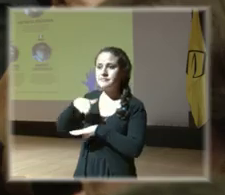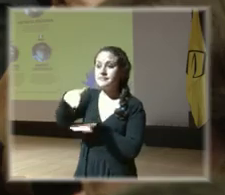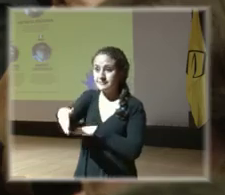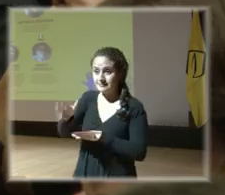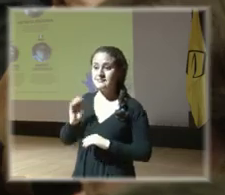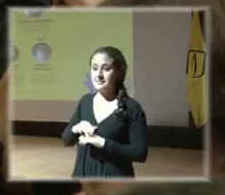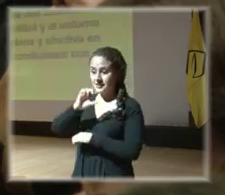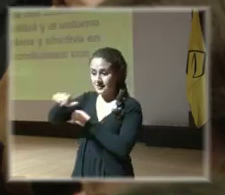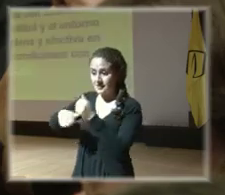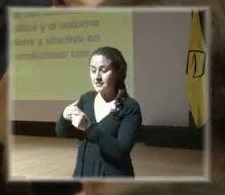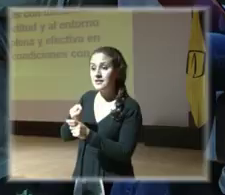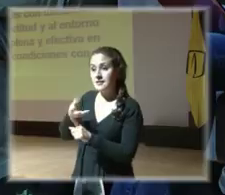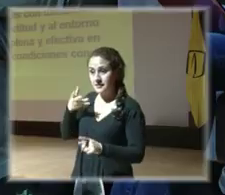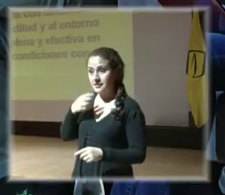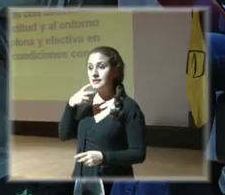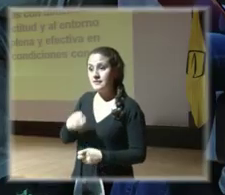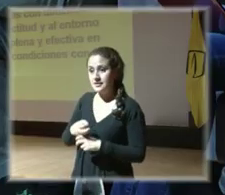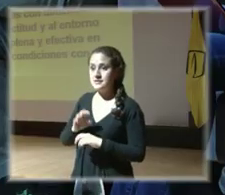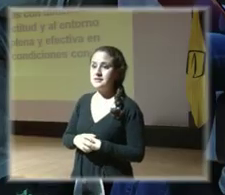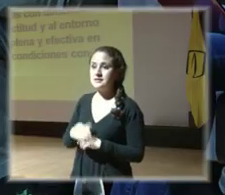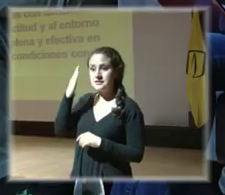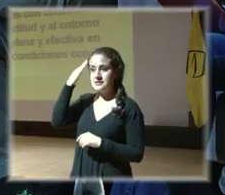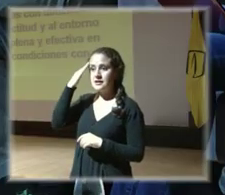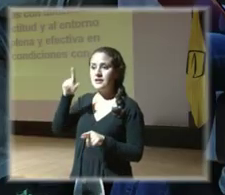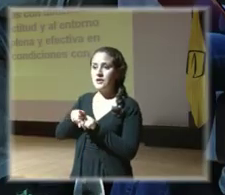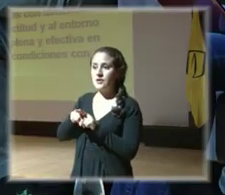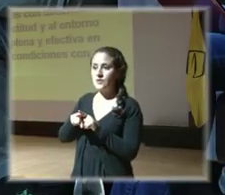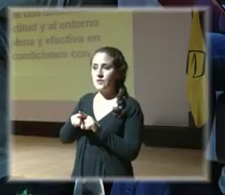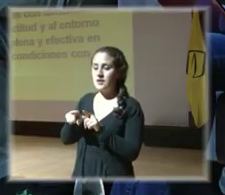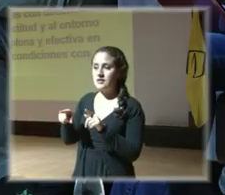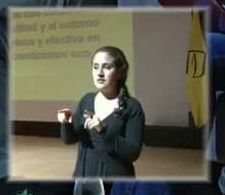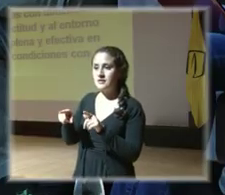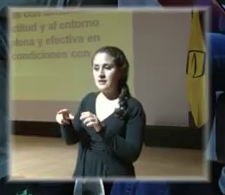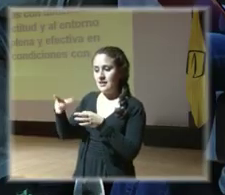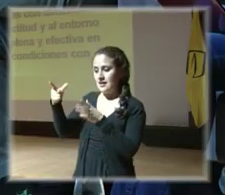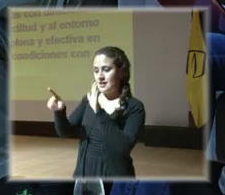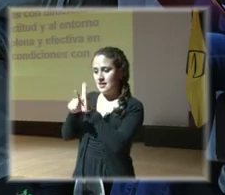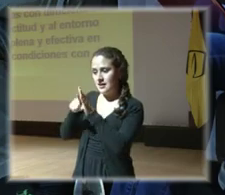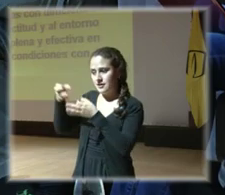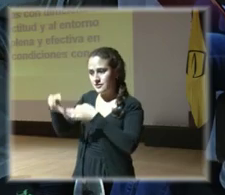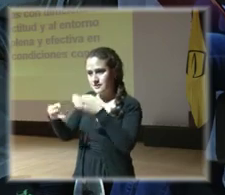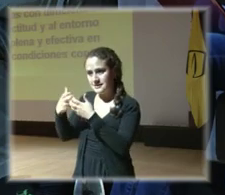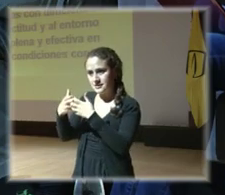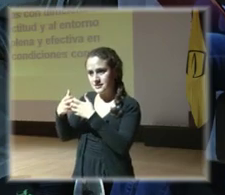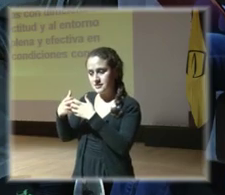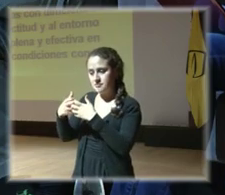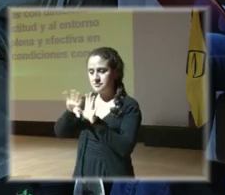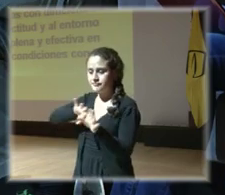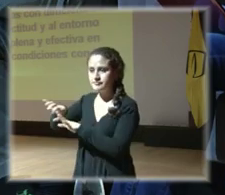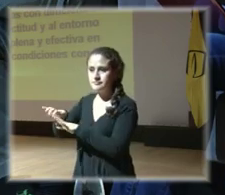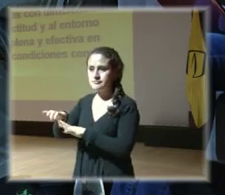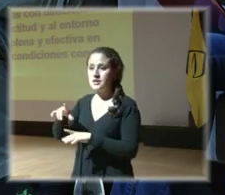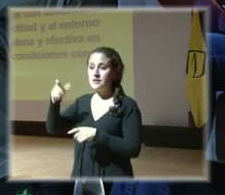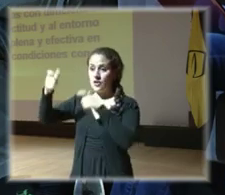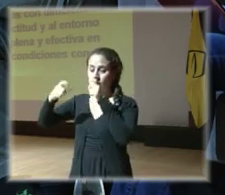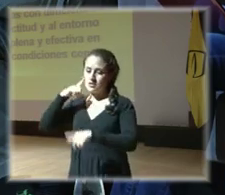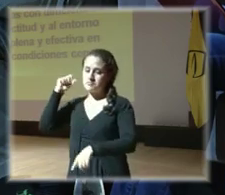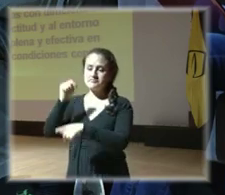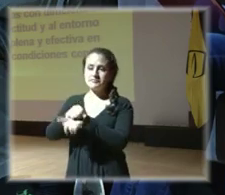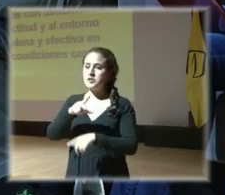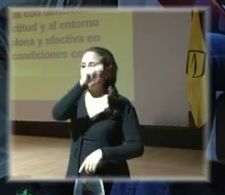esta interdicción pues implica que simplemente se le apartó del sistema judicial y no se le escuchó. La Corte se negó a